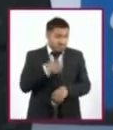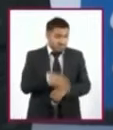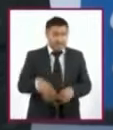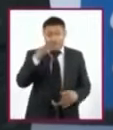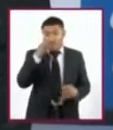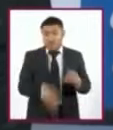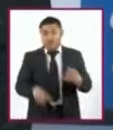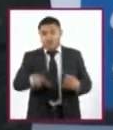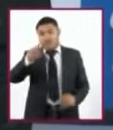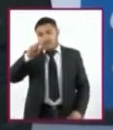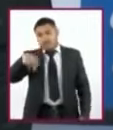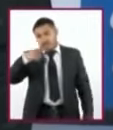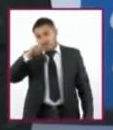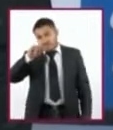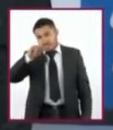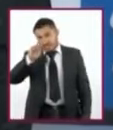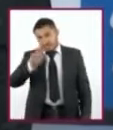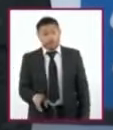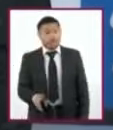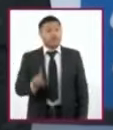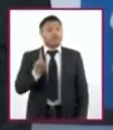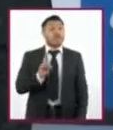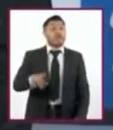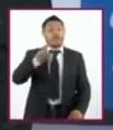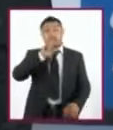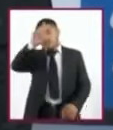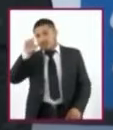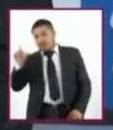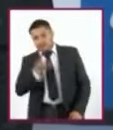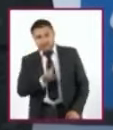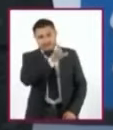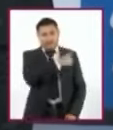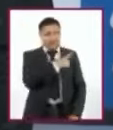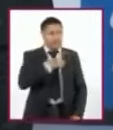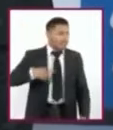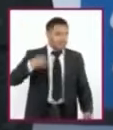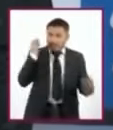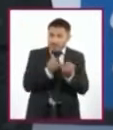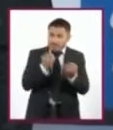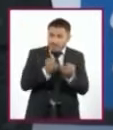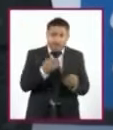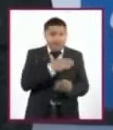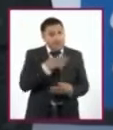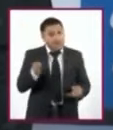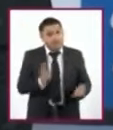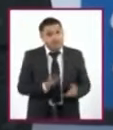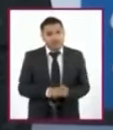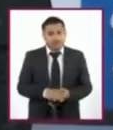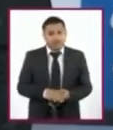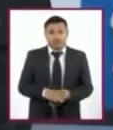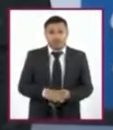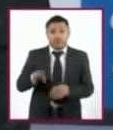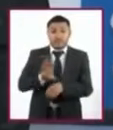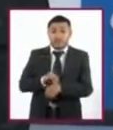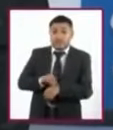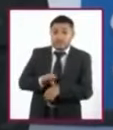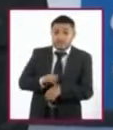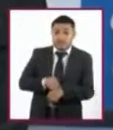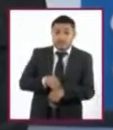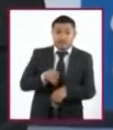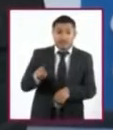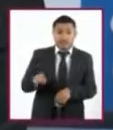longitud de sus lados debe ser la misma. Bueno, alumnas y alumnos. Profesor Bernabé, permítame, usted no puede dar